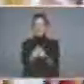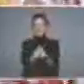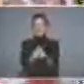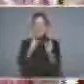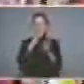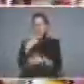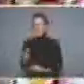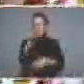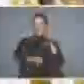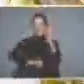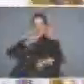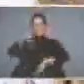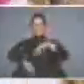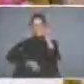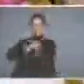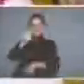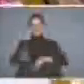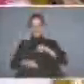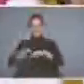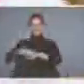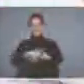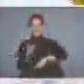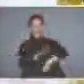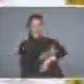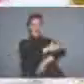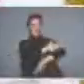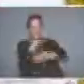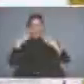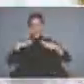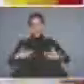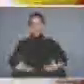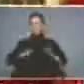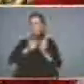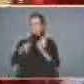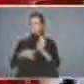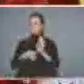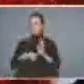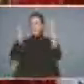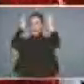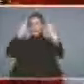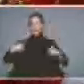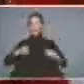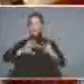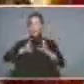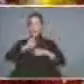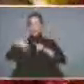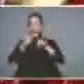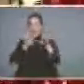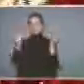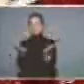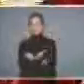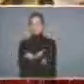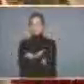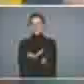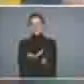que comprar las botas canilleras y la equipación, un peto naranjado, también un balón,